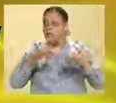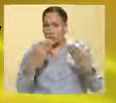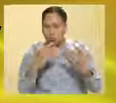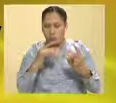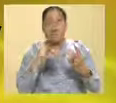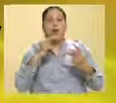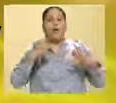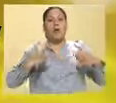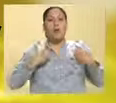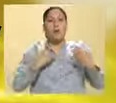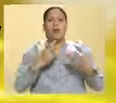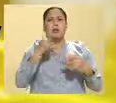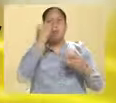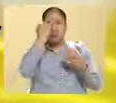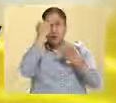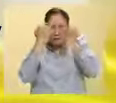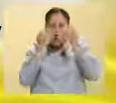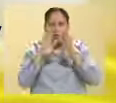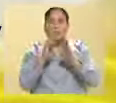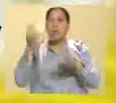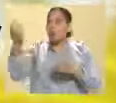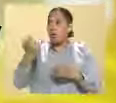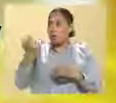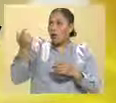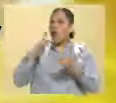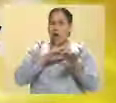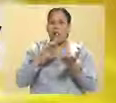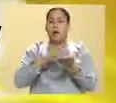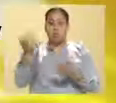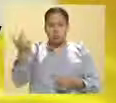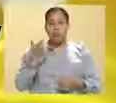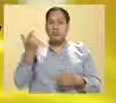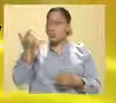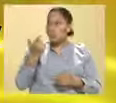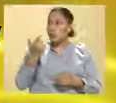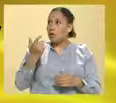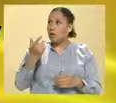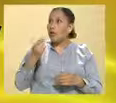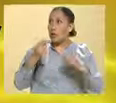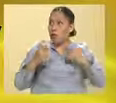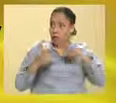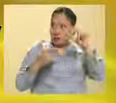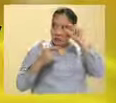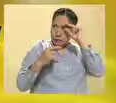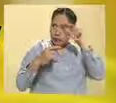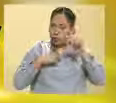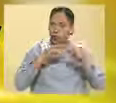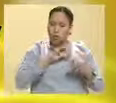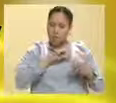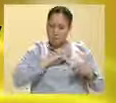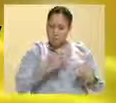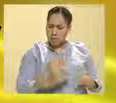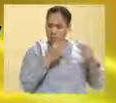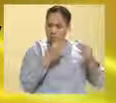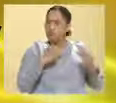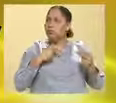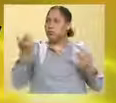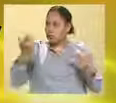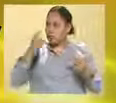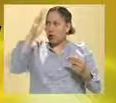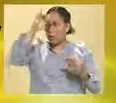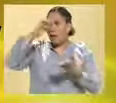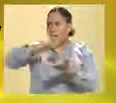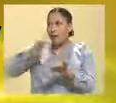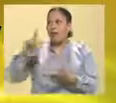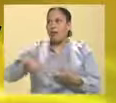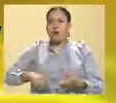para chavos emprendedores. Apoyos económicos. Entonces hay apoyos económicos para que ellos mismos generen sus propias fuentes de trabajo